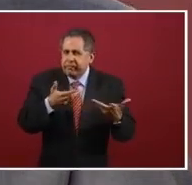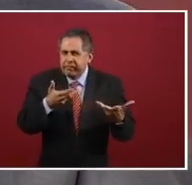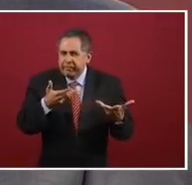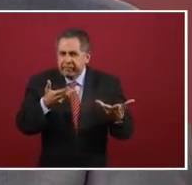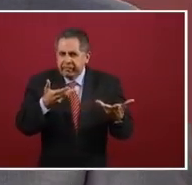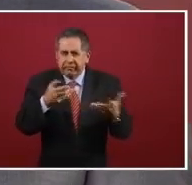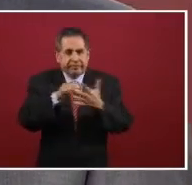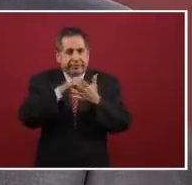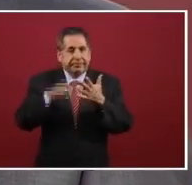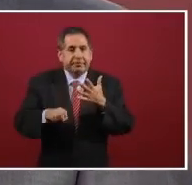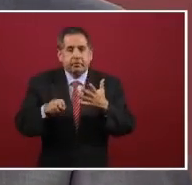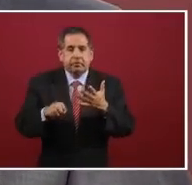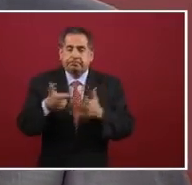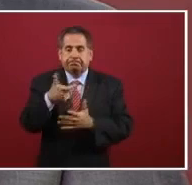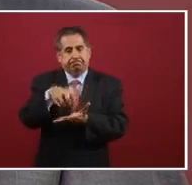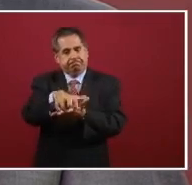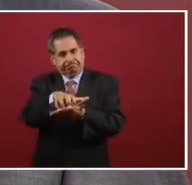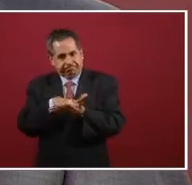En el caso de la austeridad,